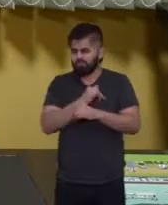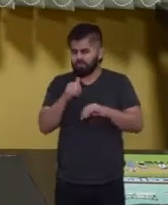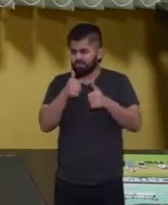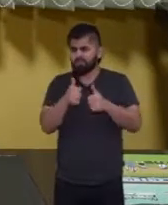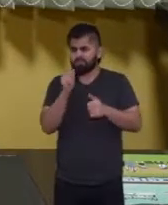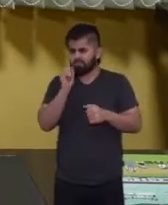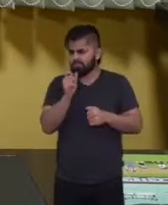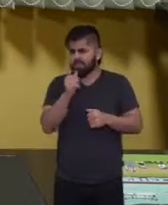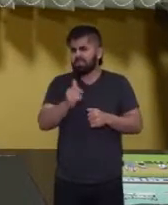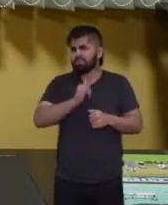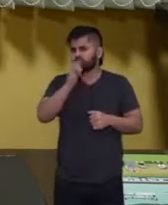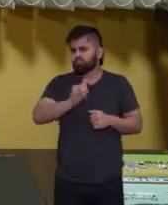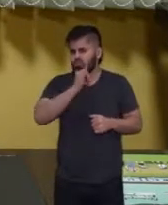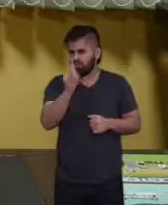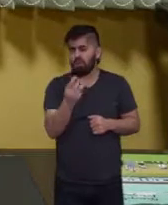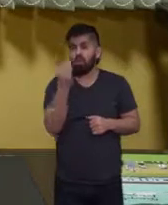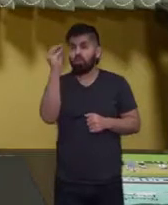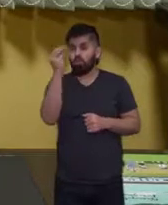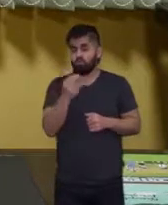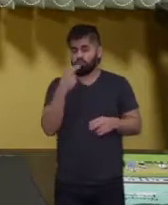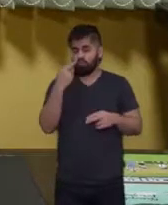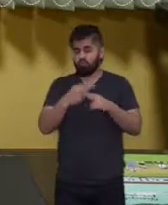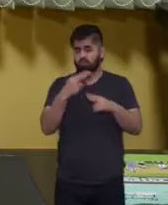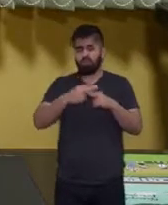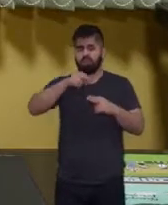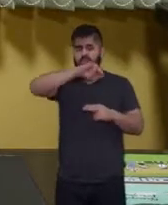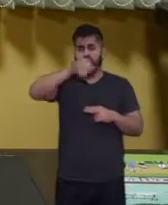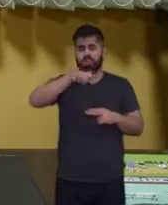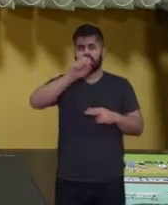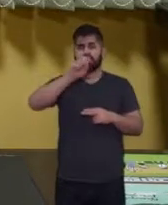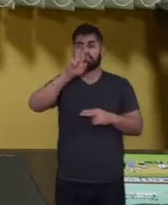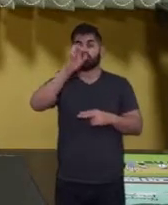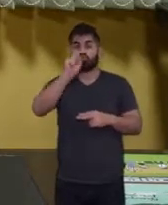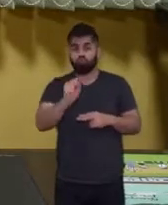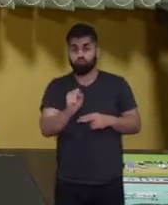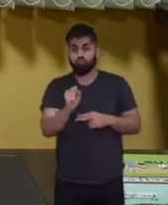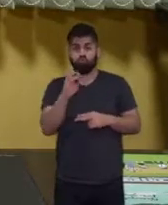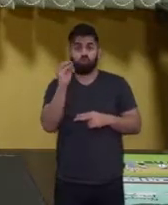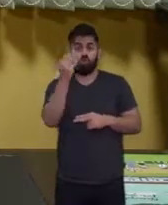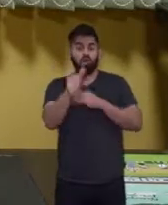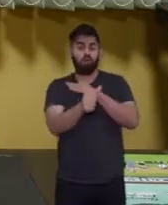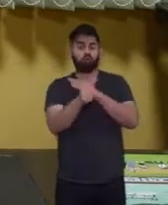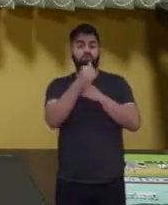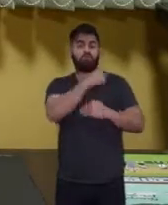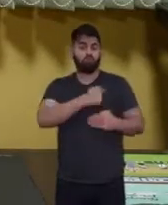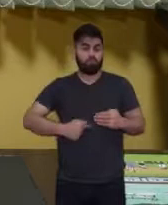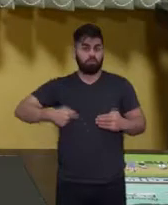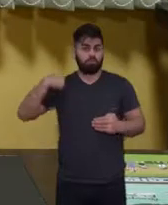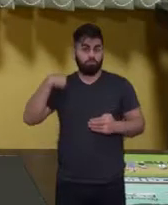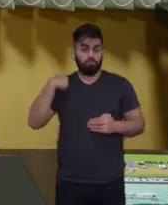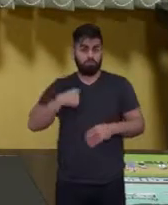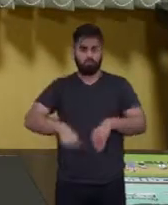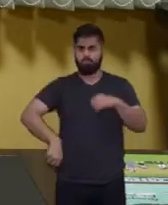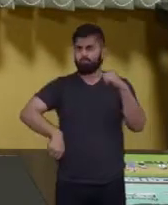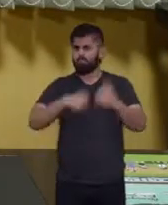de despedirme. Hay un joven que se llama Jesús, que conocí, que es de un colegio de Concepción, del interior. Es